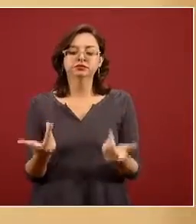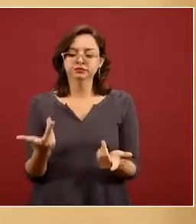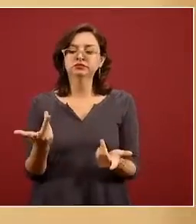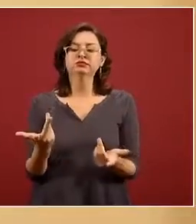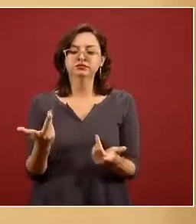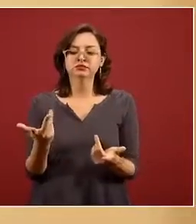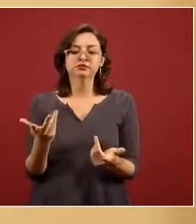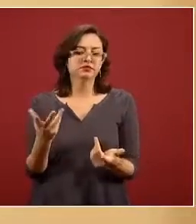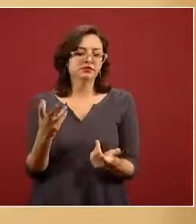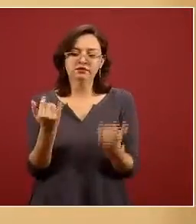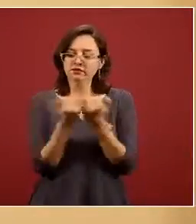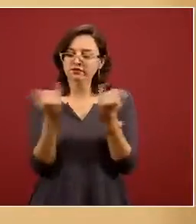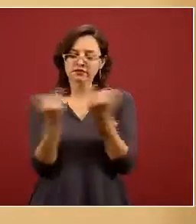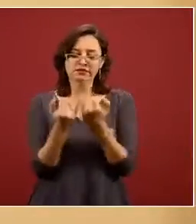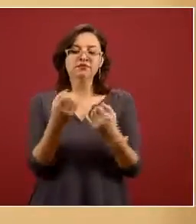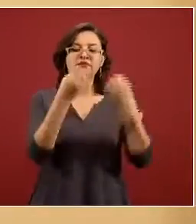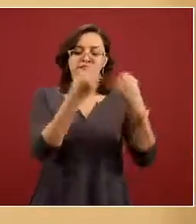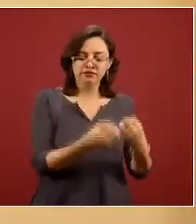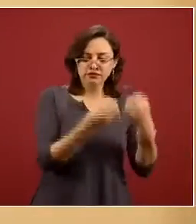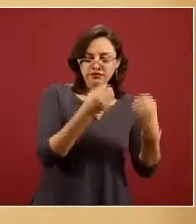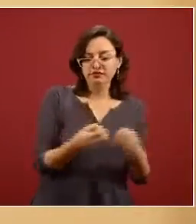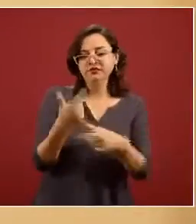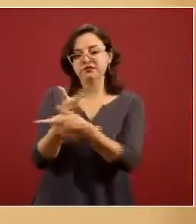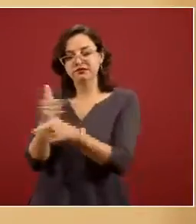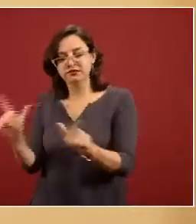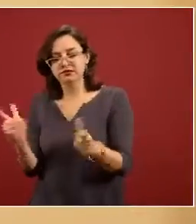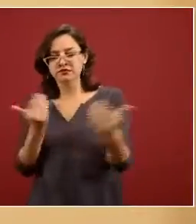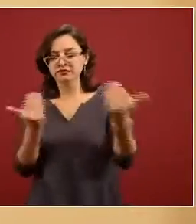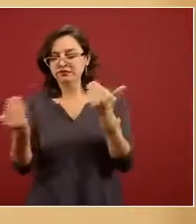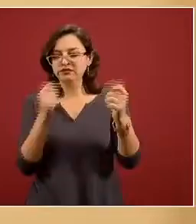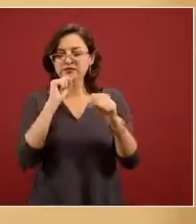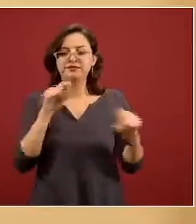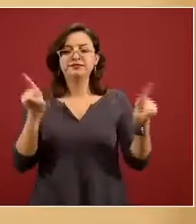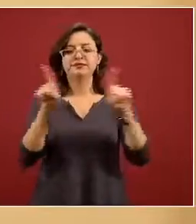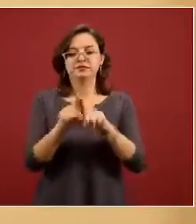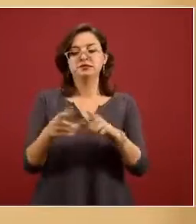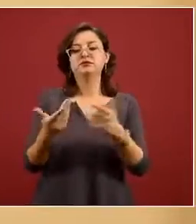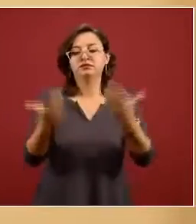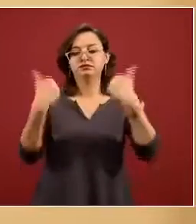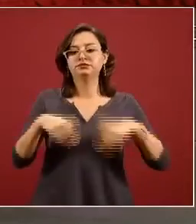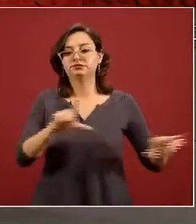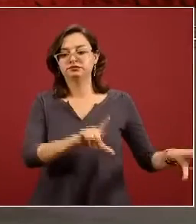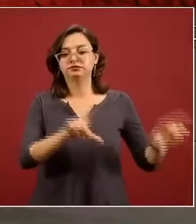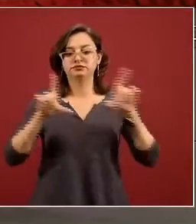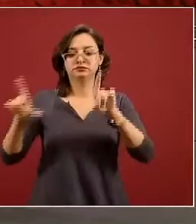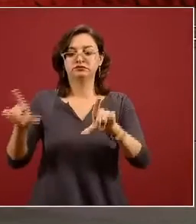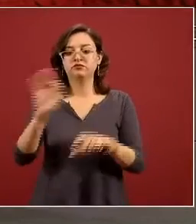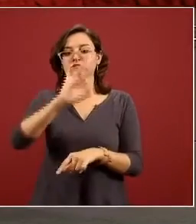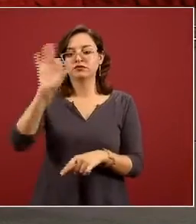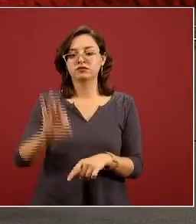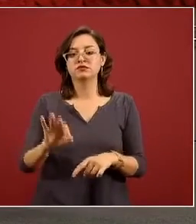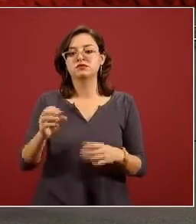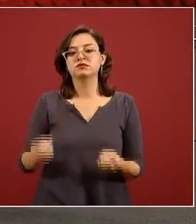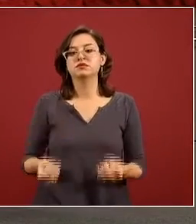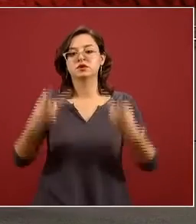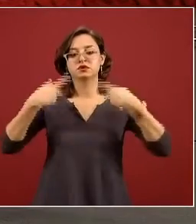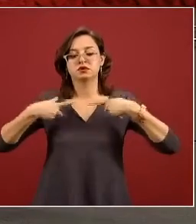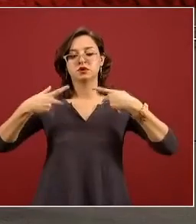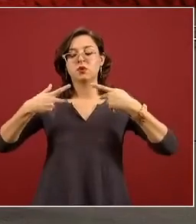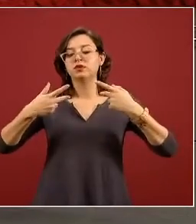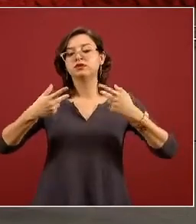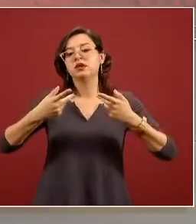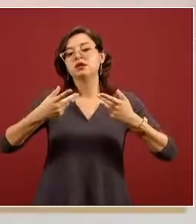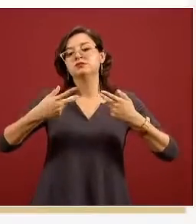proporción, y precisamente es lo que vemos en el siguiente cuadro, en donde ya lo distribuimos por proporción, por porcentaje de ocupación. Vean cómo Ciudad